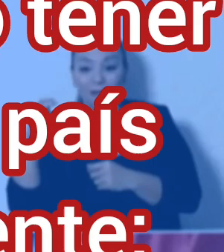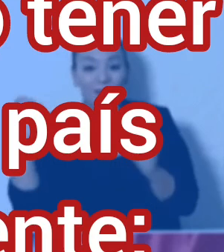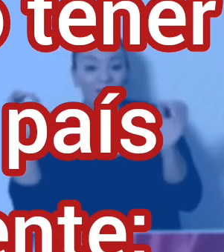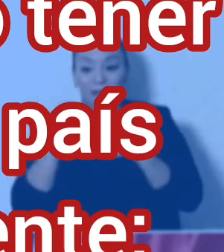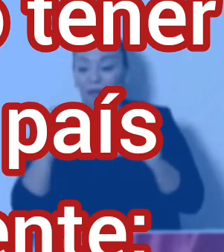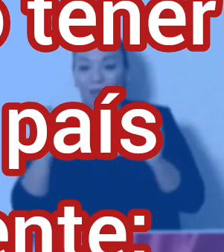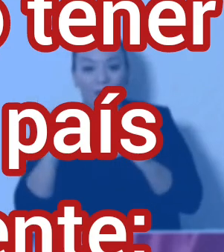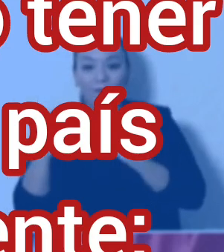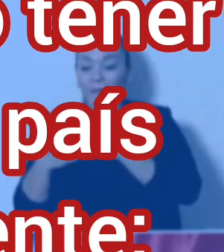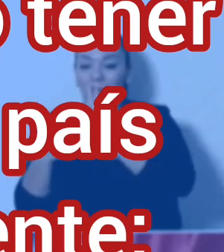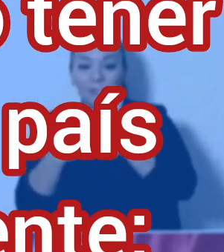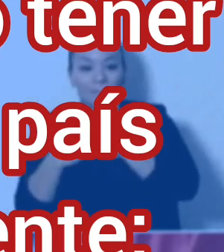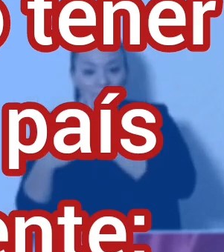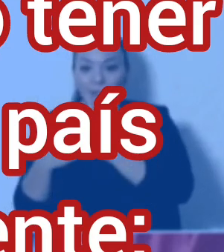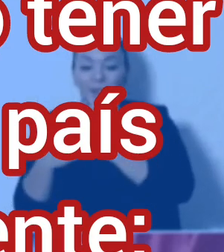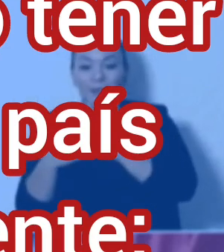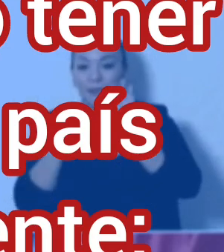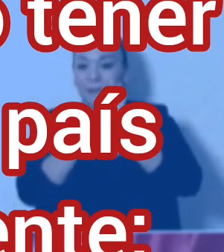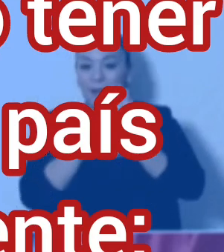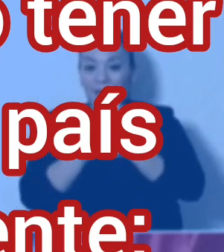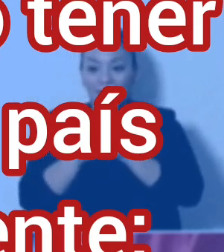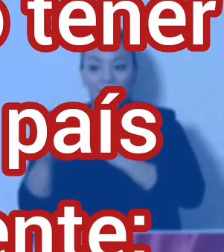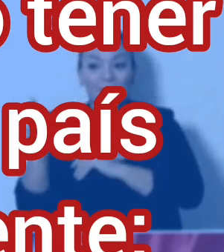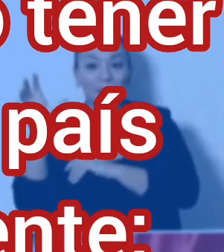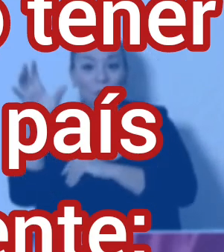iba a tener representantes en el Congreso.